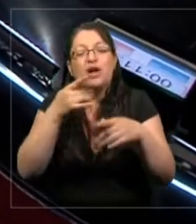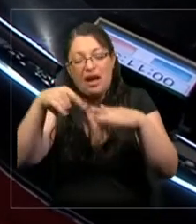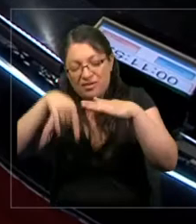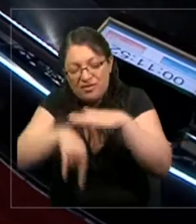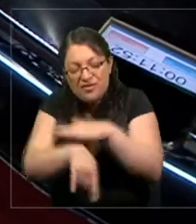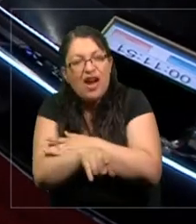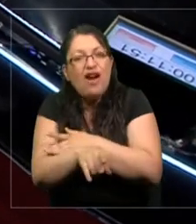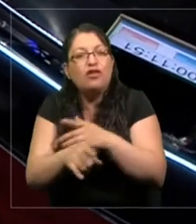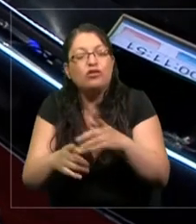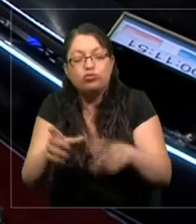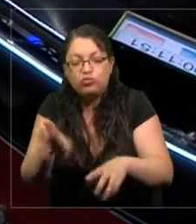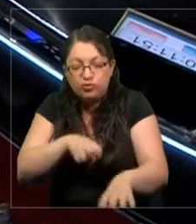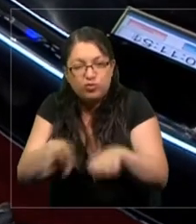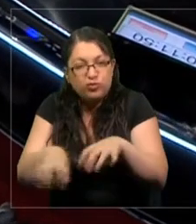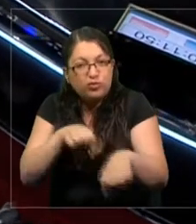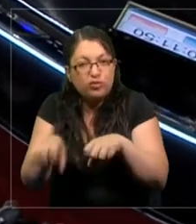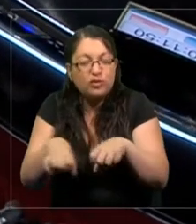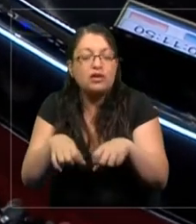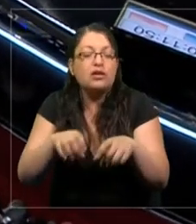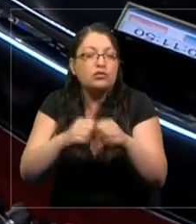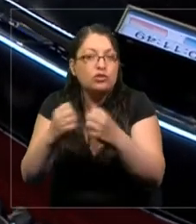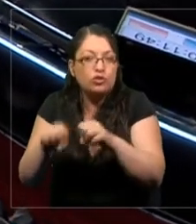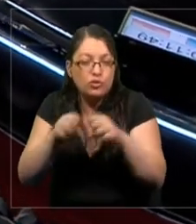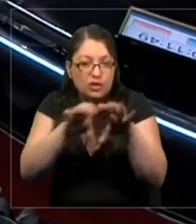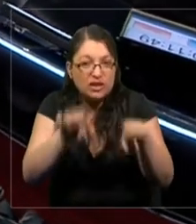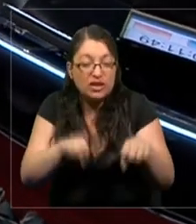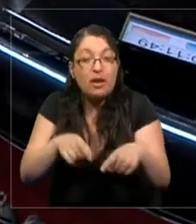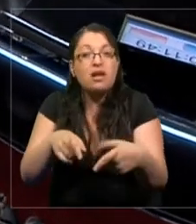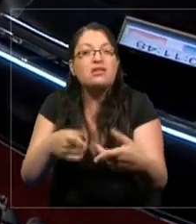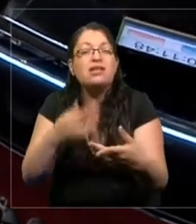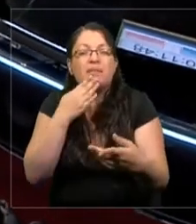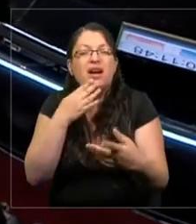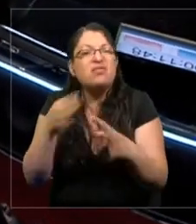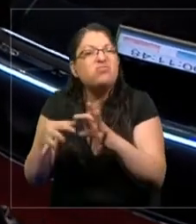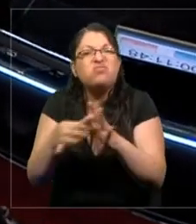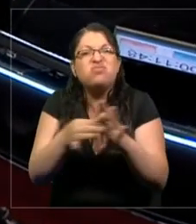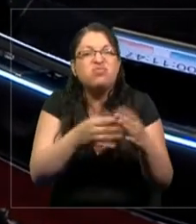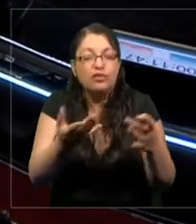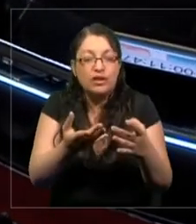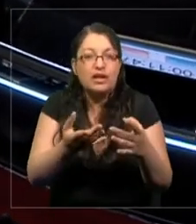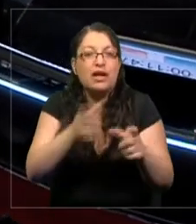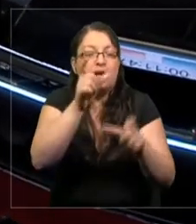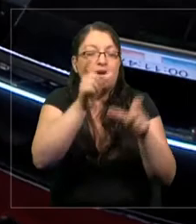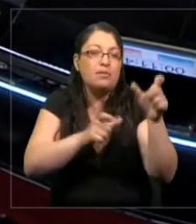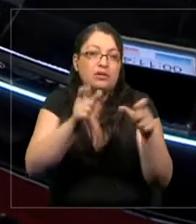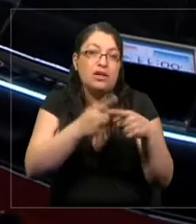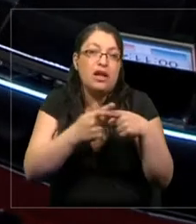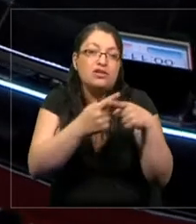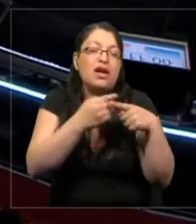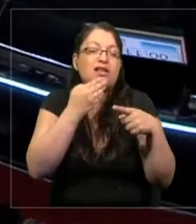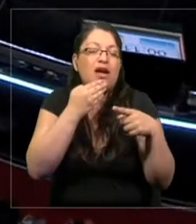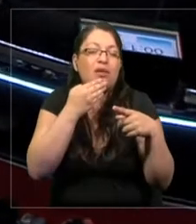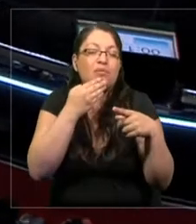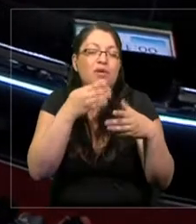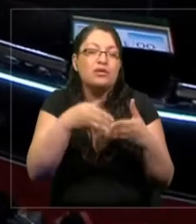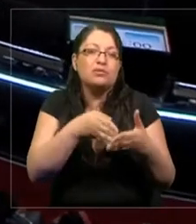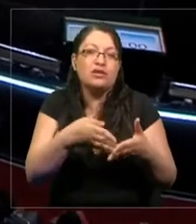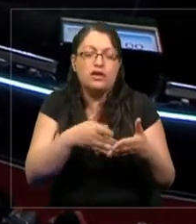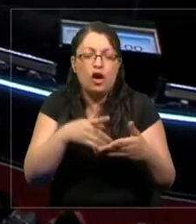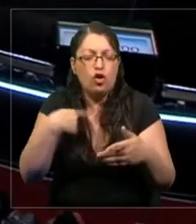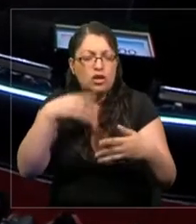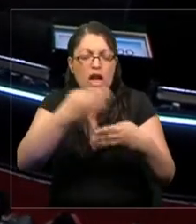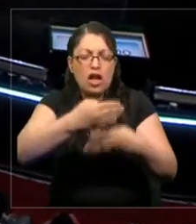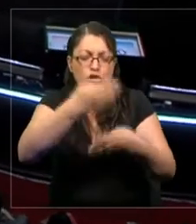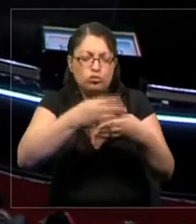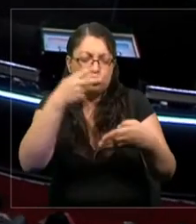de esos ecosistemas y todo esto redunda en bienestar social que a su vez genera degradación de la sociedad acabo de enero y dio una noticia